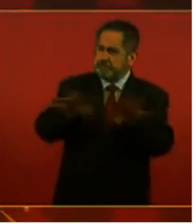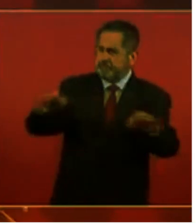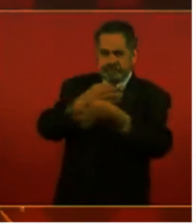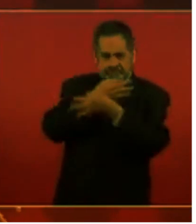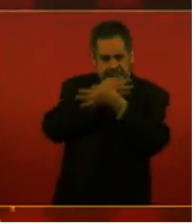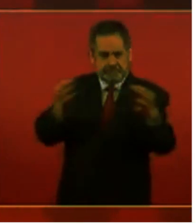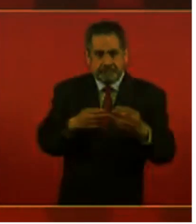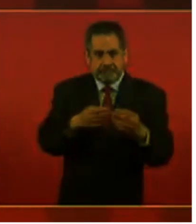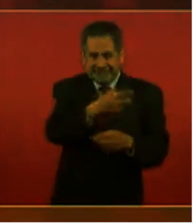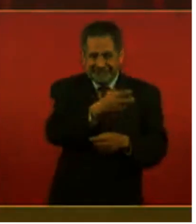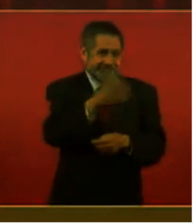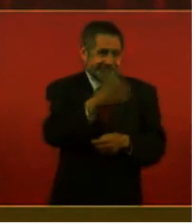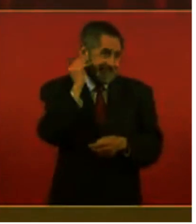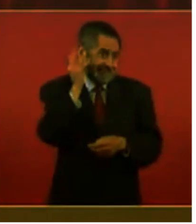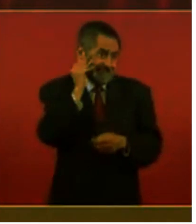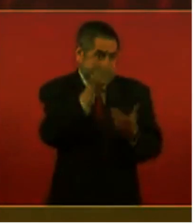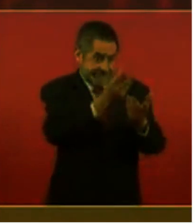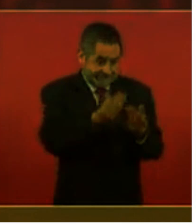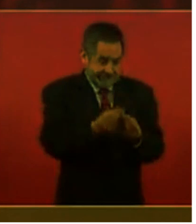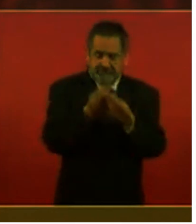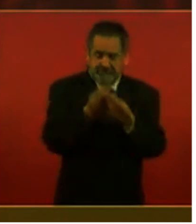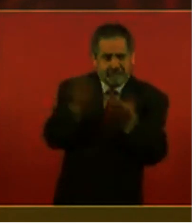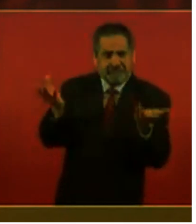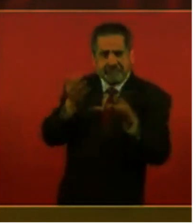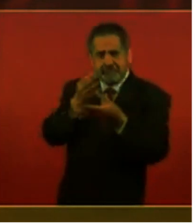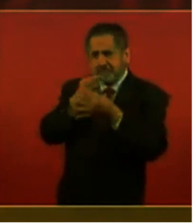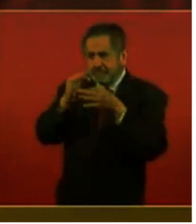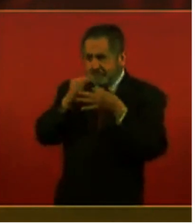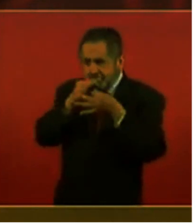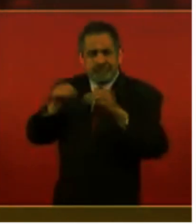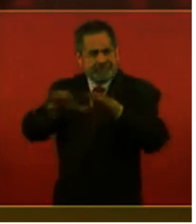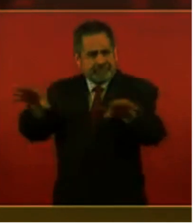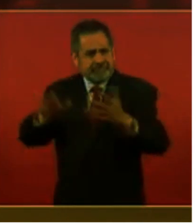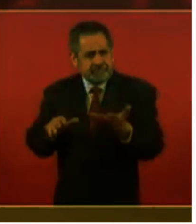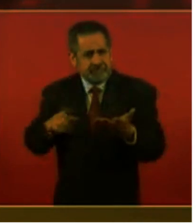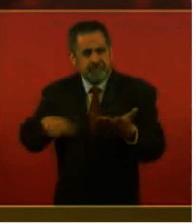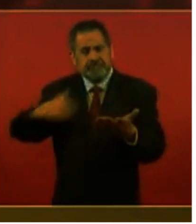todo. Porque también